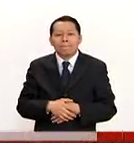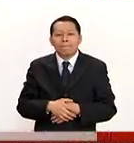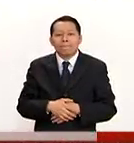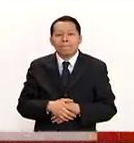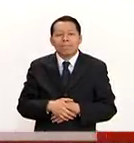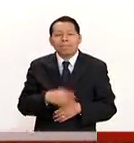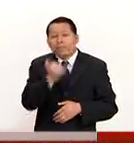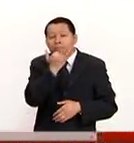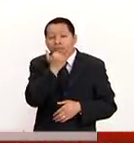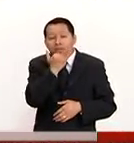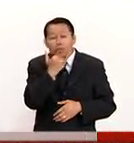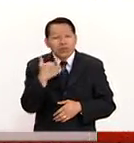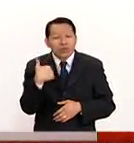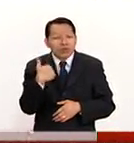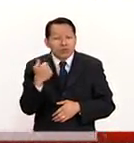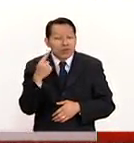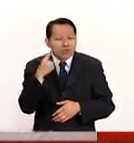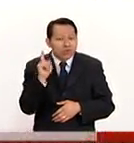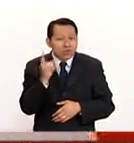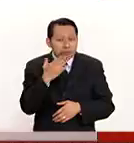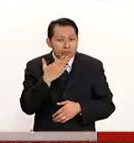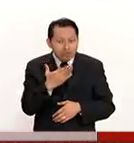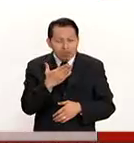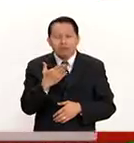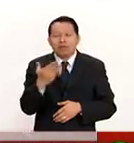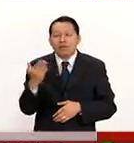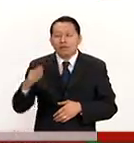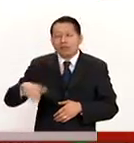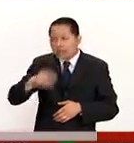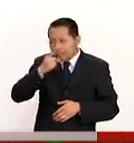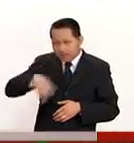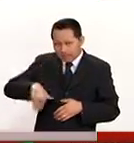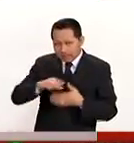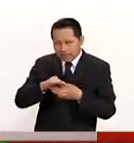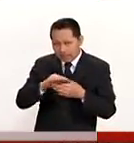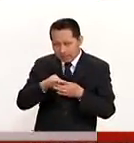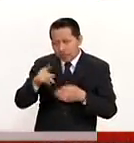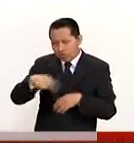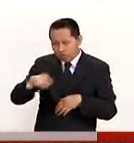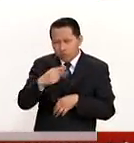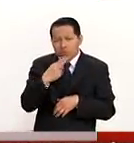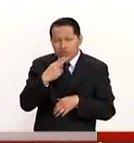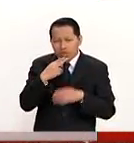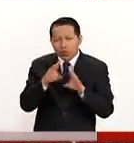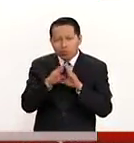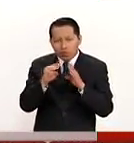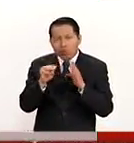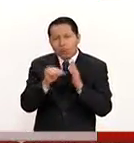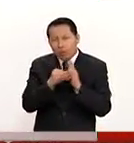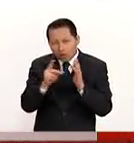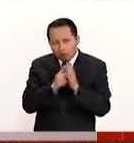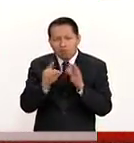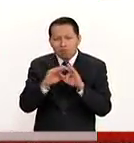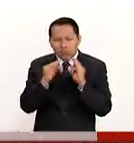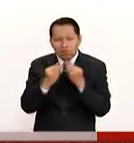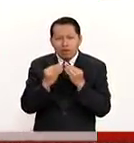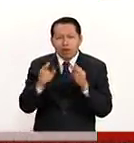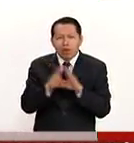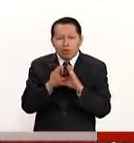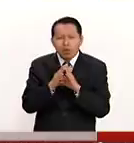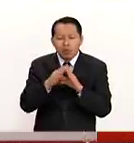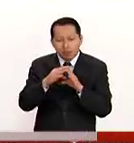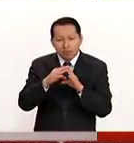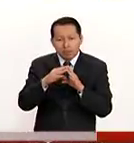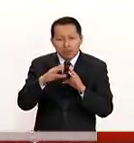Perdón, no lo escuché bien. Nos comentabas que ustedes utilizan modelos, formas más experimentales